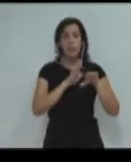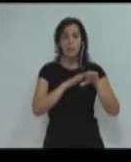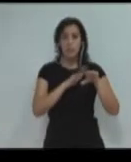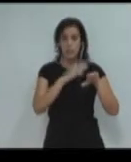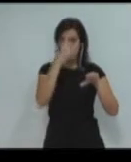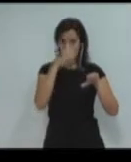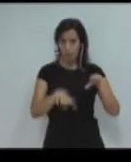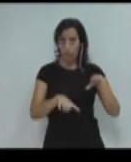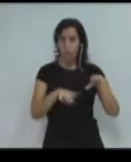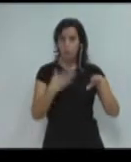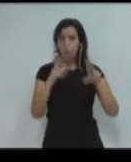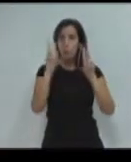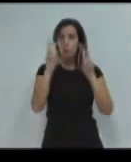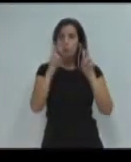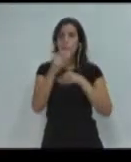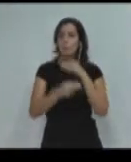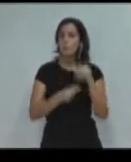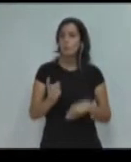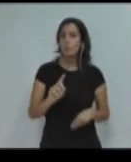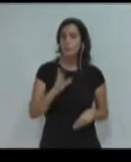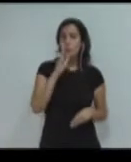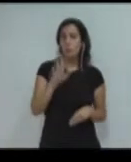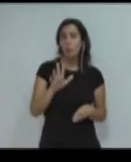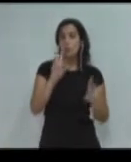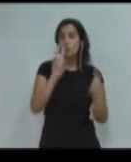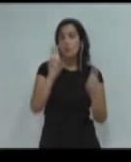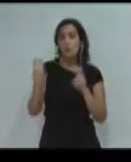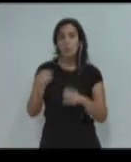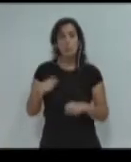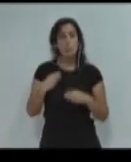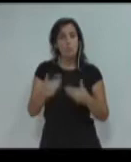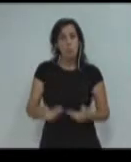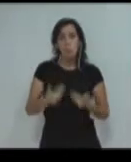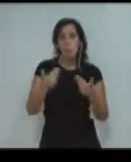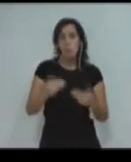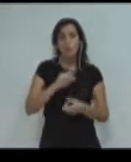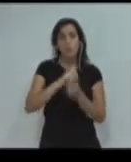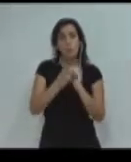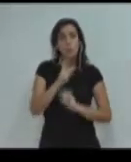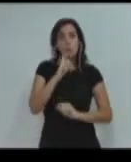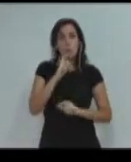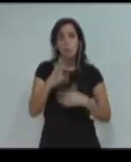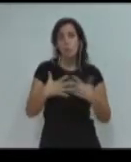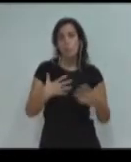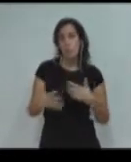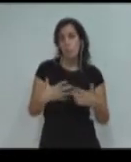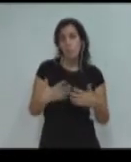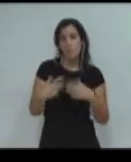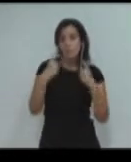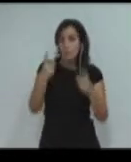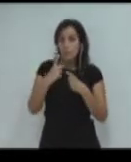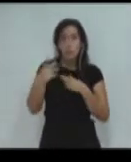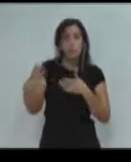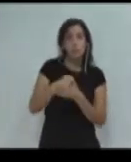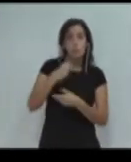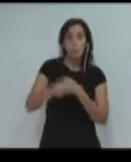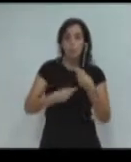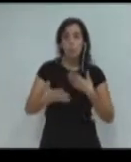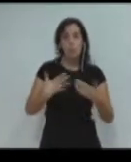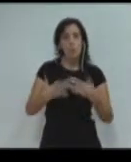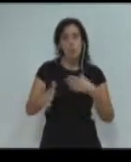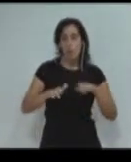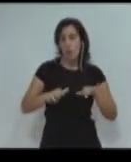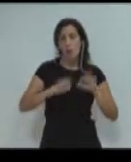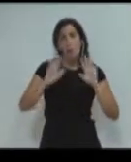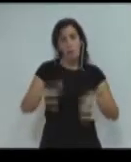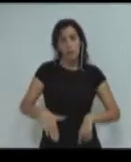pero no utilizamos el título porque siempre vamos a utilizar ese mismo título, lo cambiamos manualmente. Intentamos hacer todo manualmente y son programas que te dan